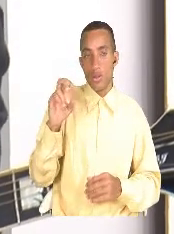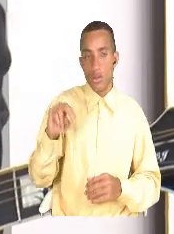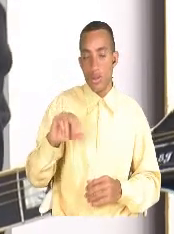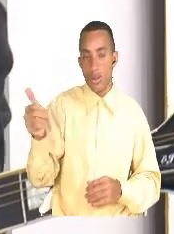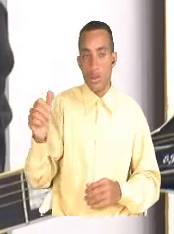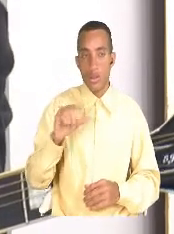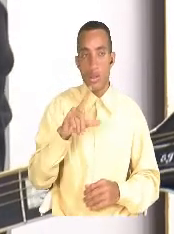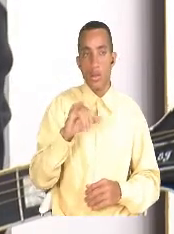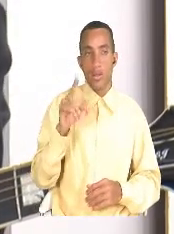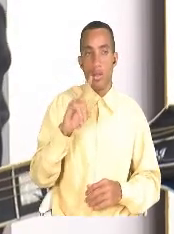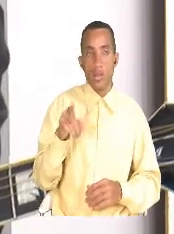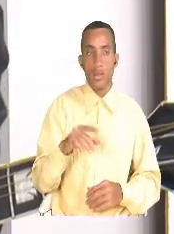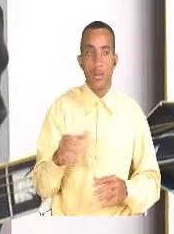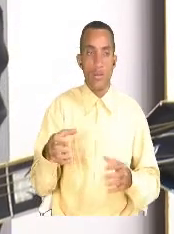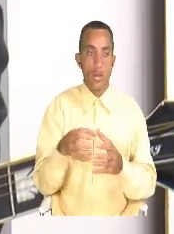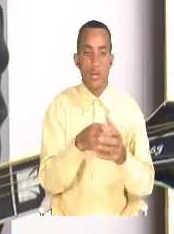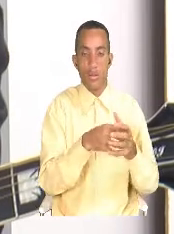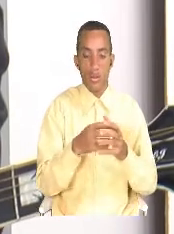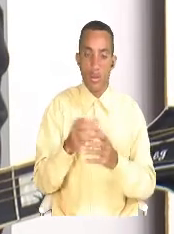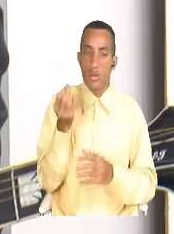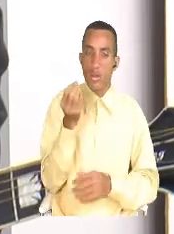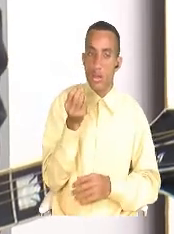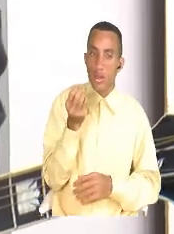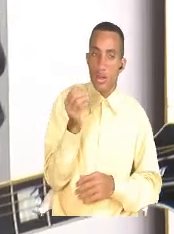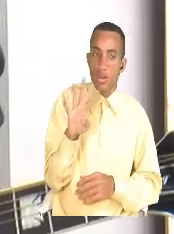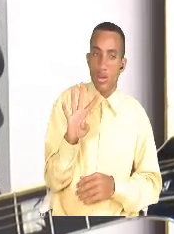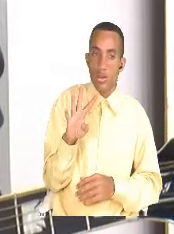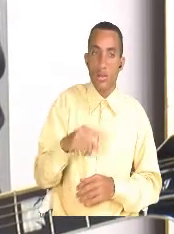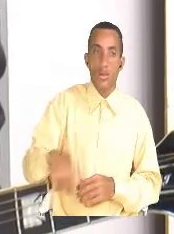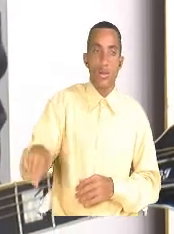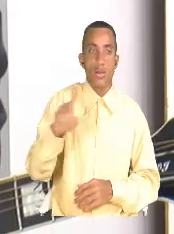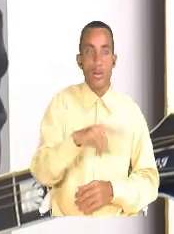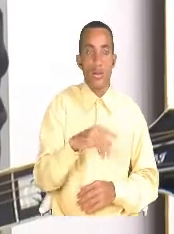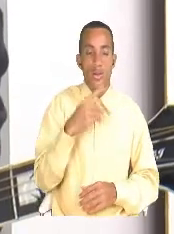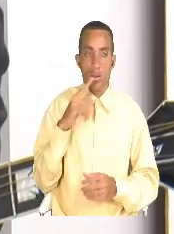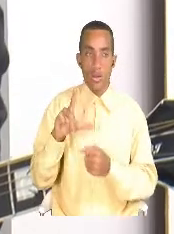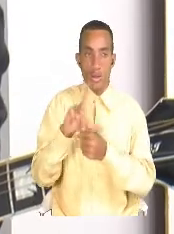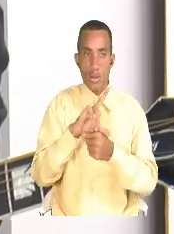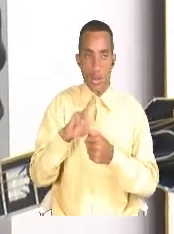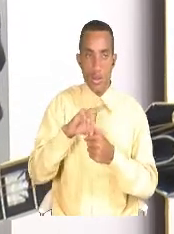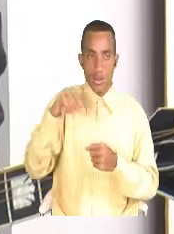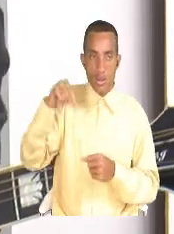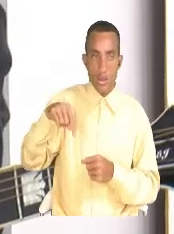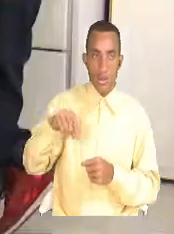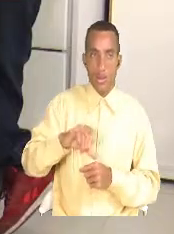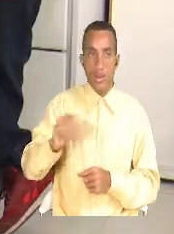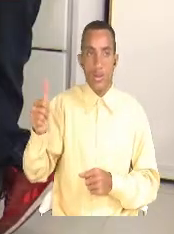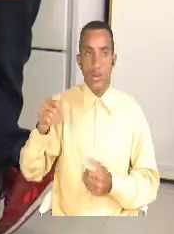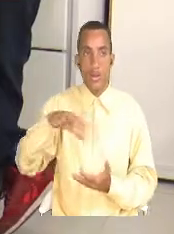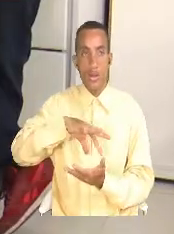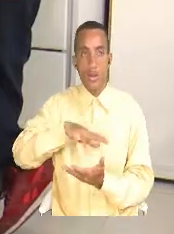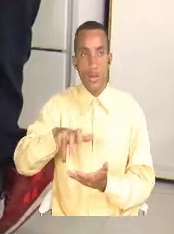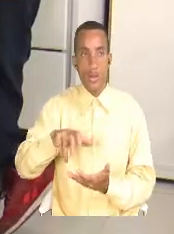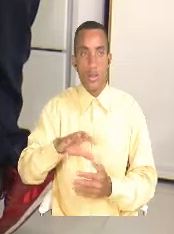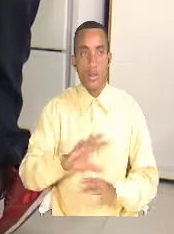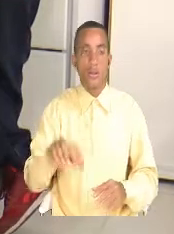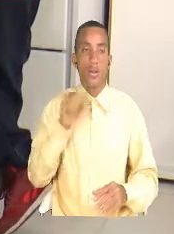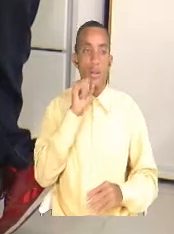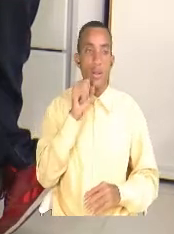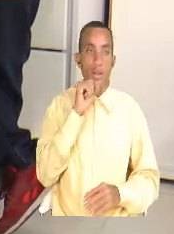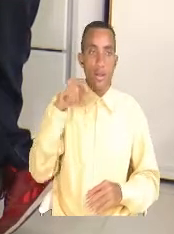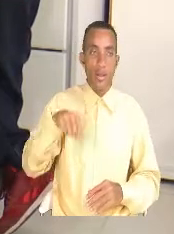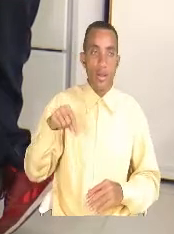son aproximadamente 14 bandas. Perdón, muchachos, ¿al ustedes decir locales son de acá de Barranca o Santander? Son de la ciudad de Barranca.